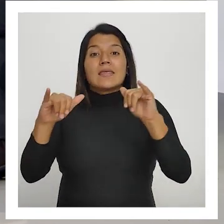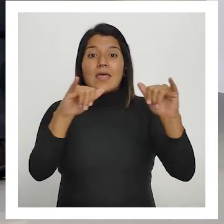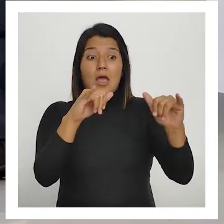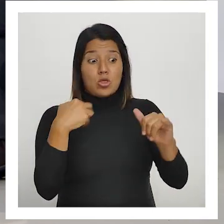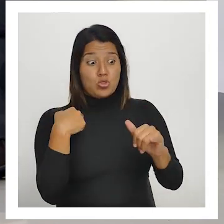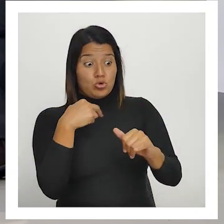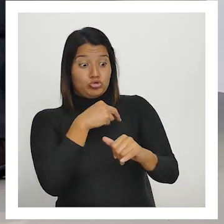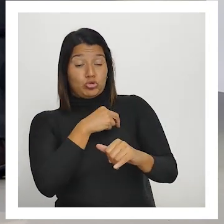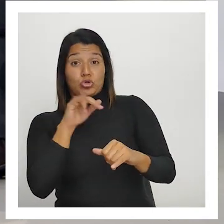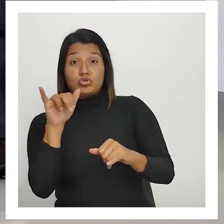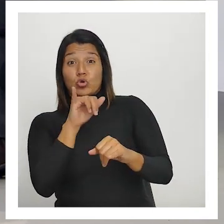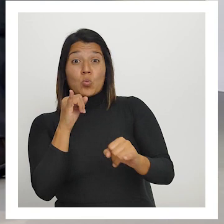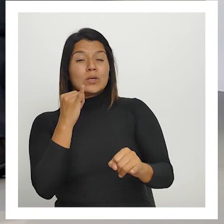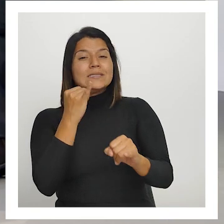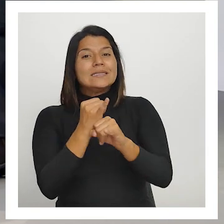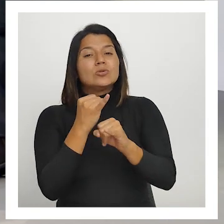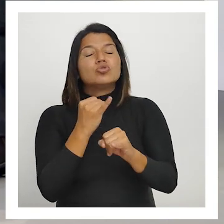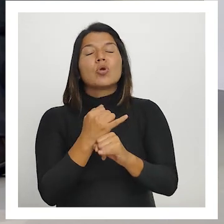organización tenemos una